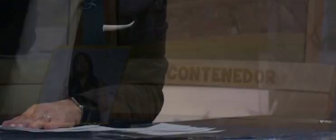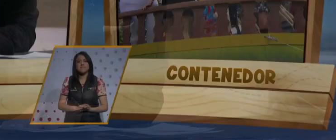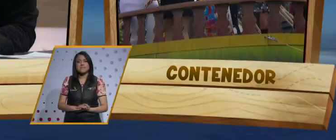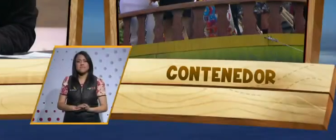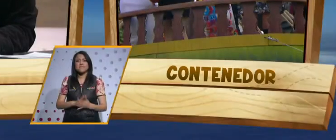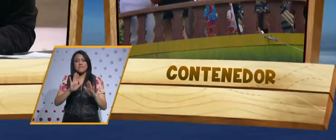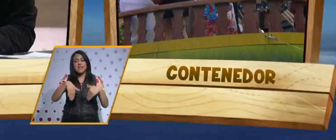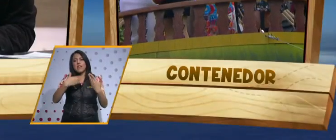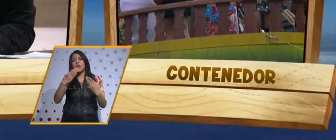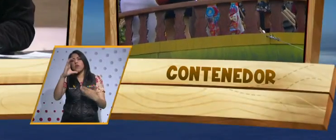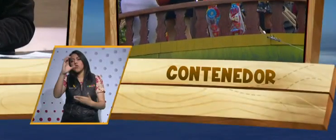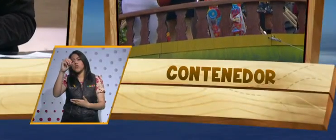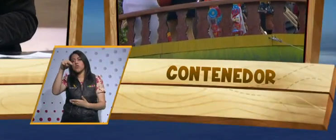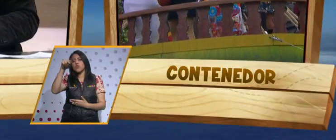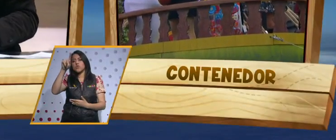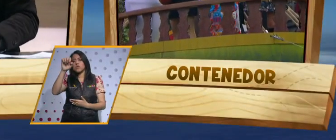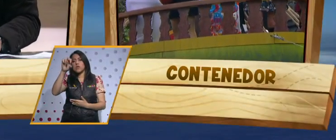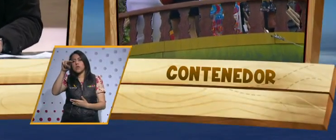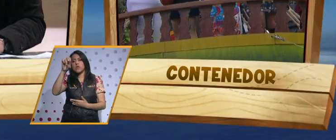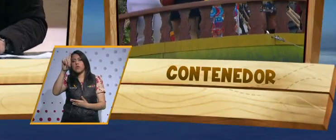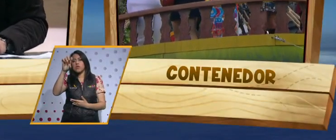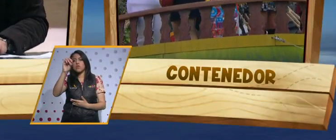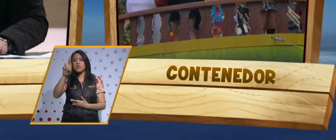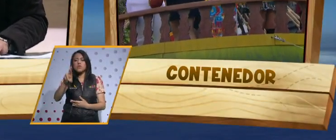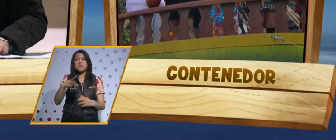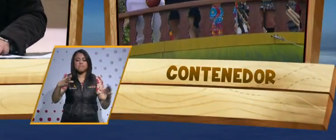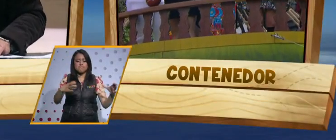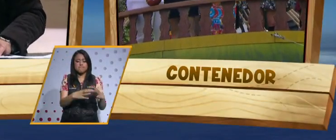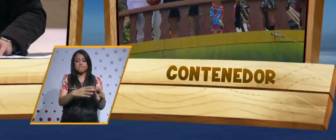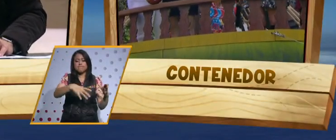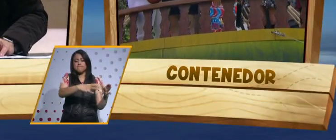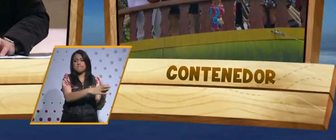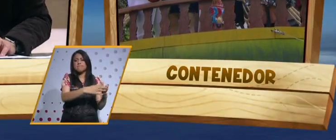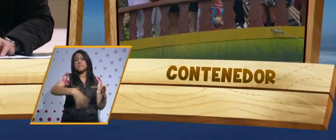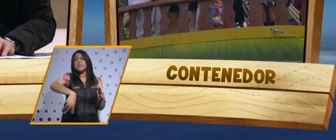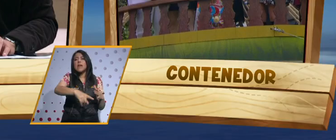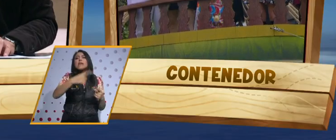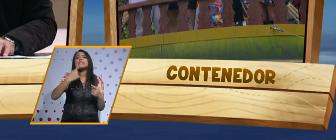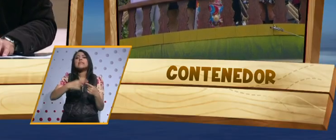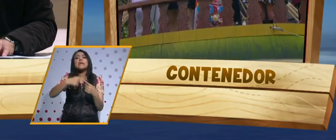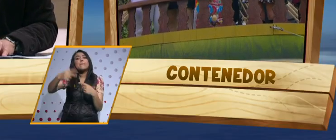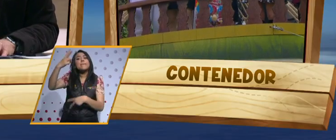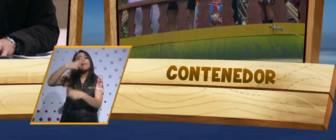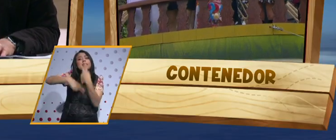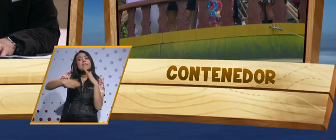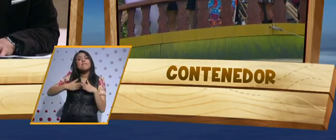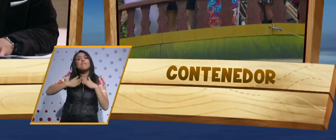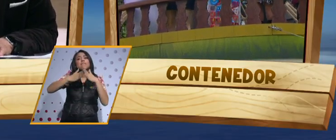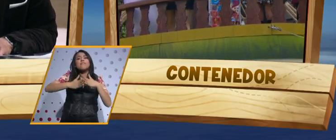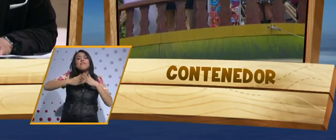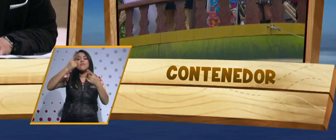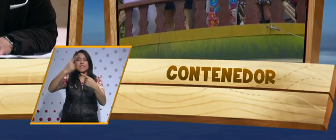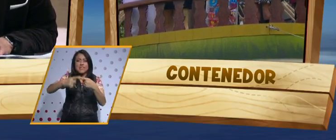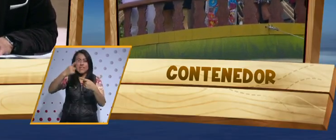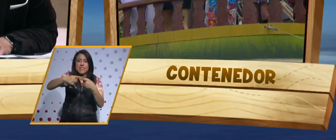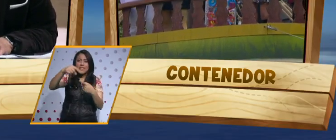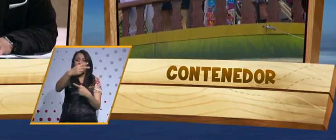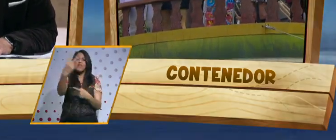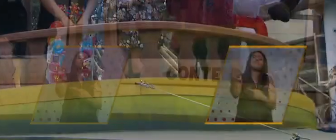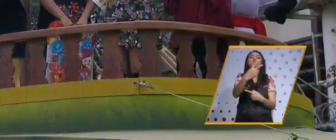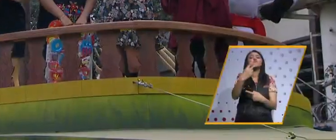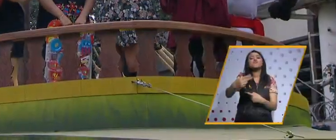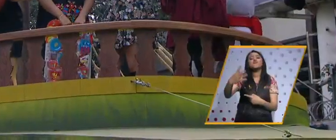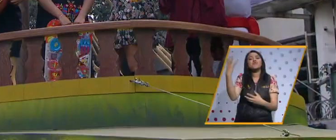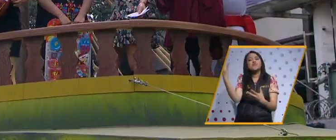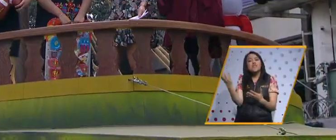A ver. Jefe, miren nada más quiénes tengo aquí en el barco. Grandes ganadoras de MasterChef. ¿Por